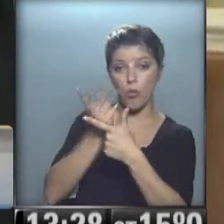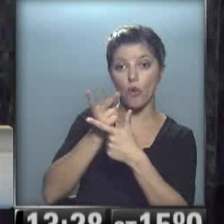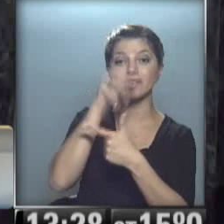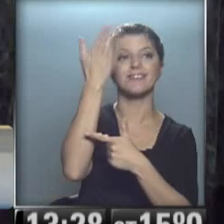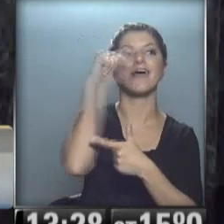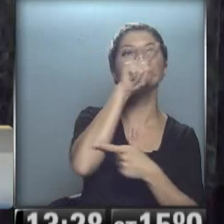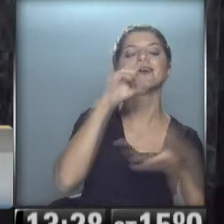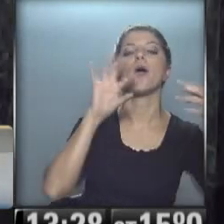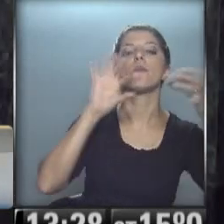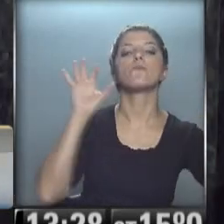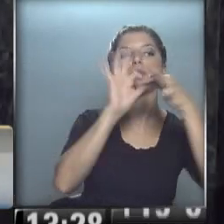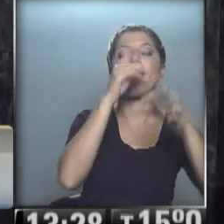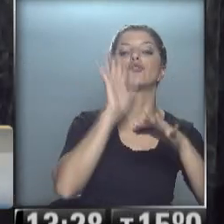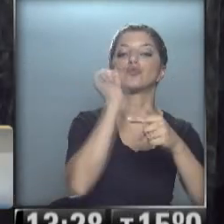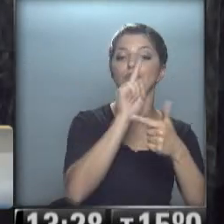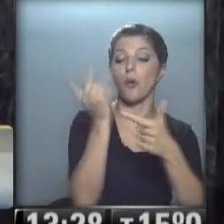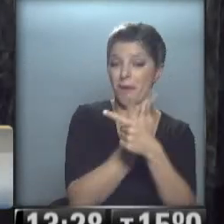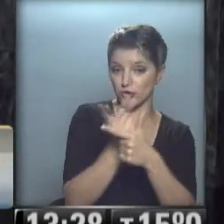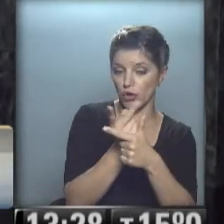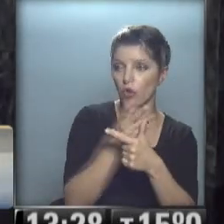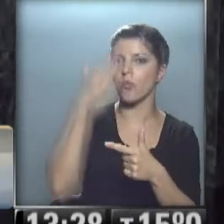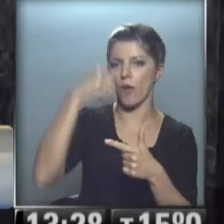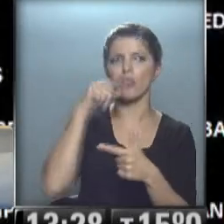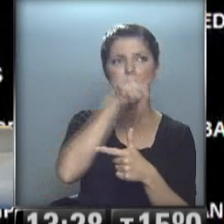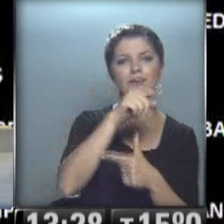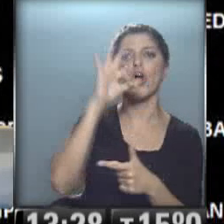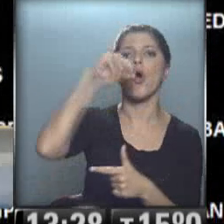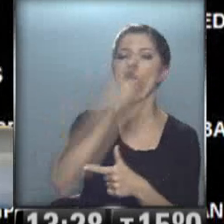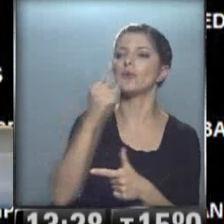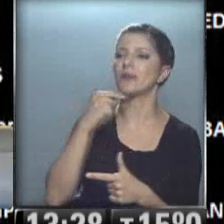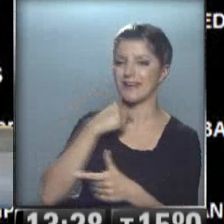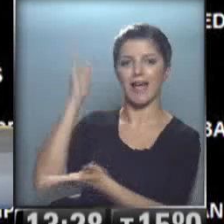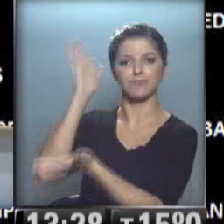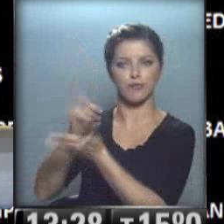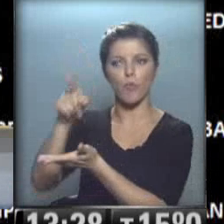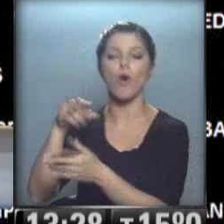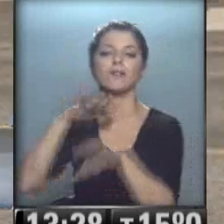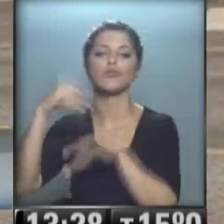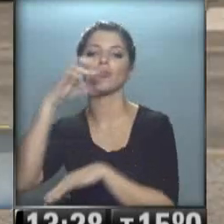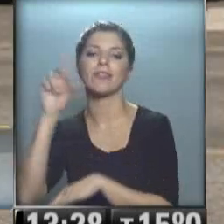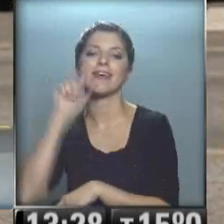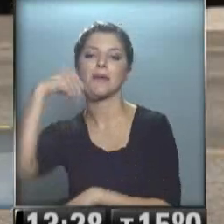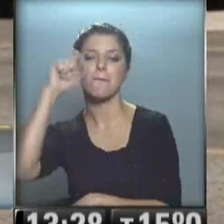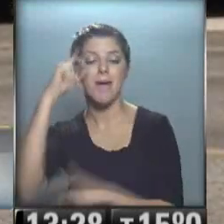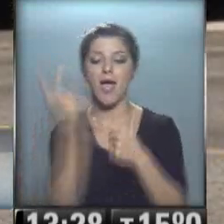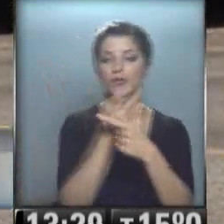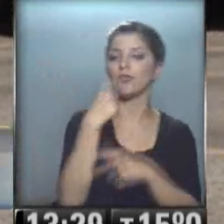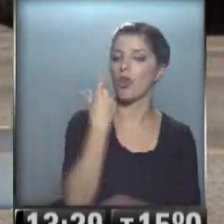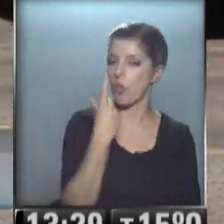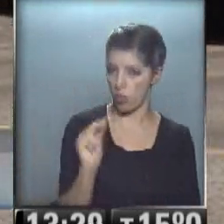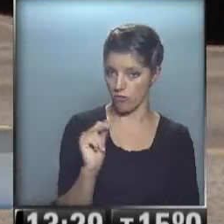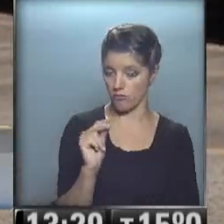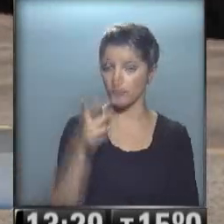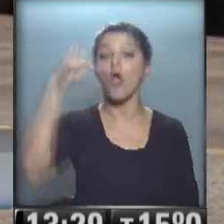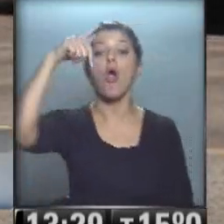Unidos no se opusieron a la resolución condenatoria de la ONU sobre crimea con Cuba Putin